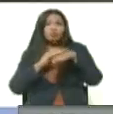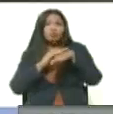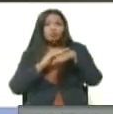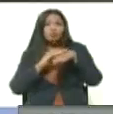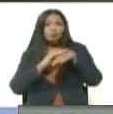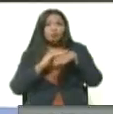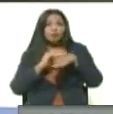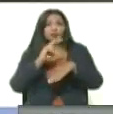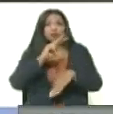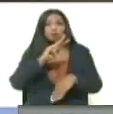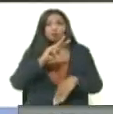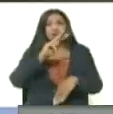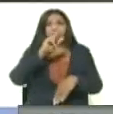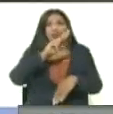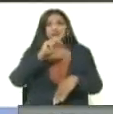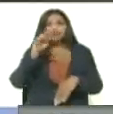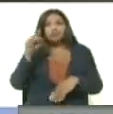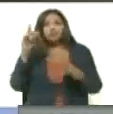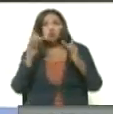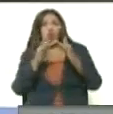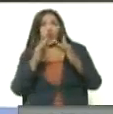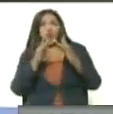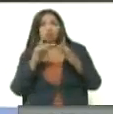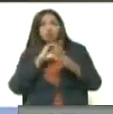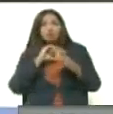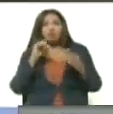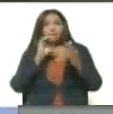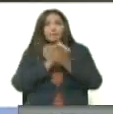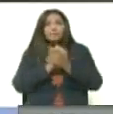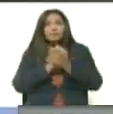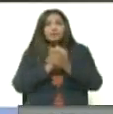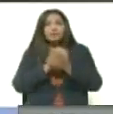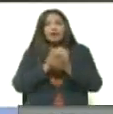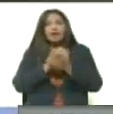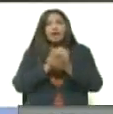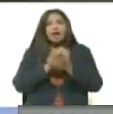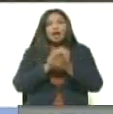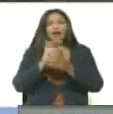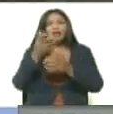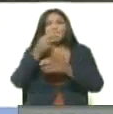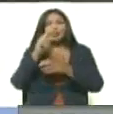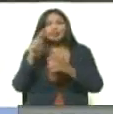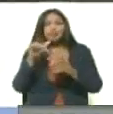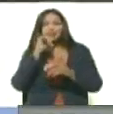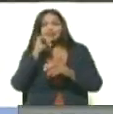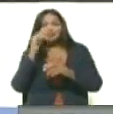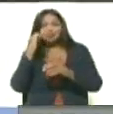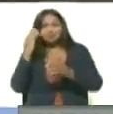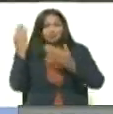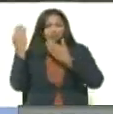Son las 2:31 y queremos hacer un contacto con nuestra compañera Graya Casella, que nos tiene importante información.